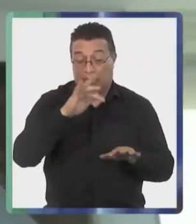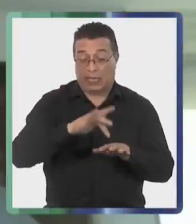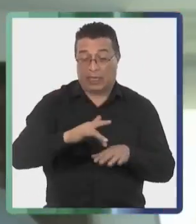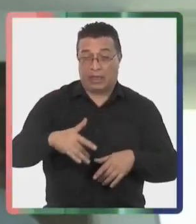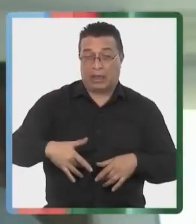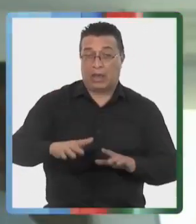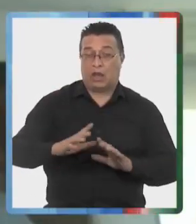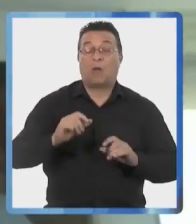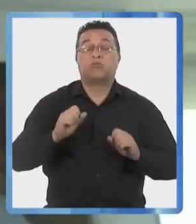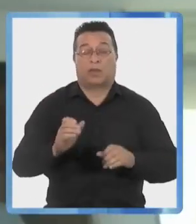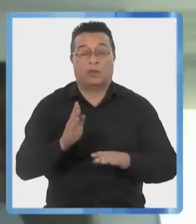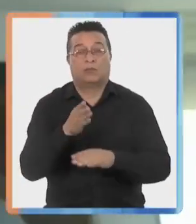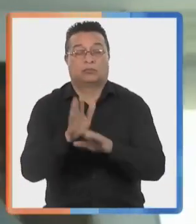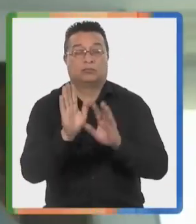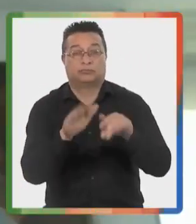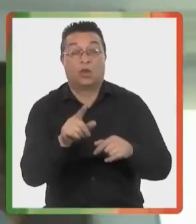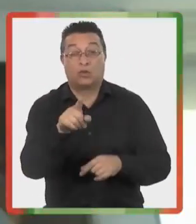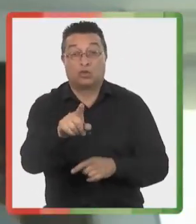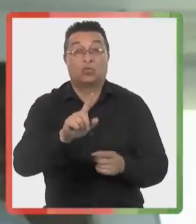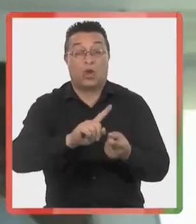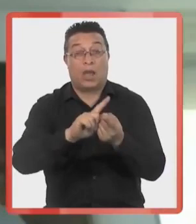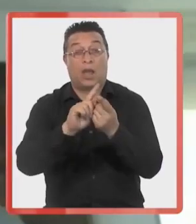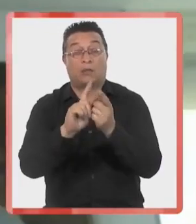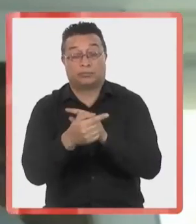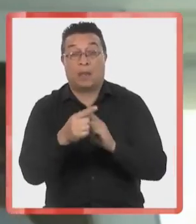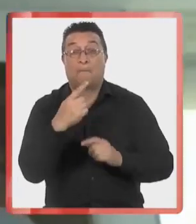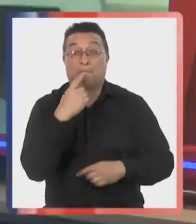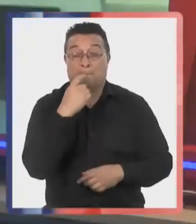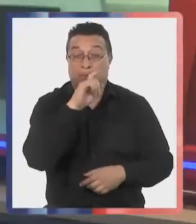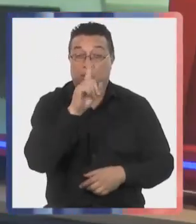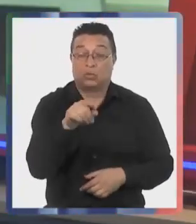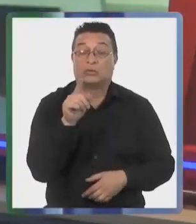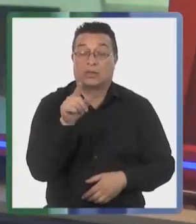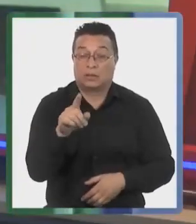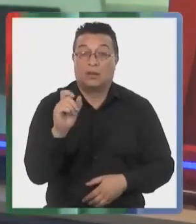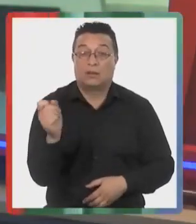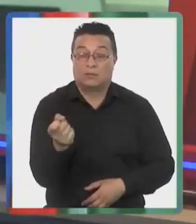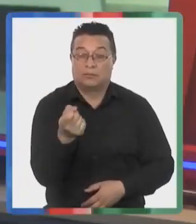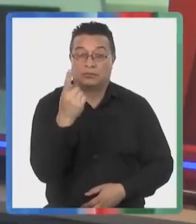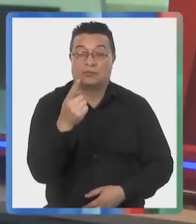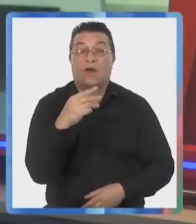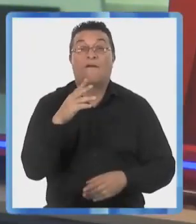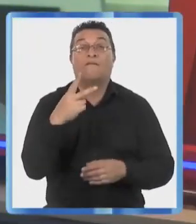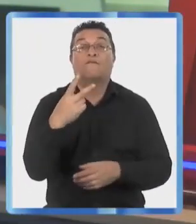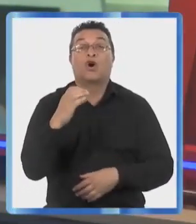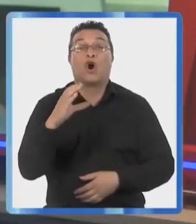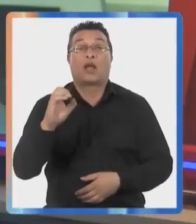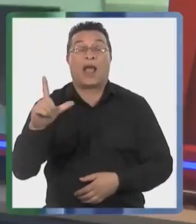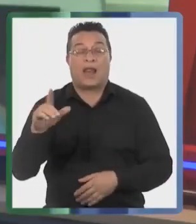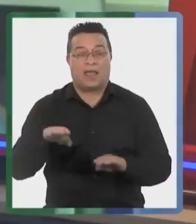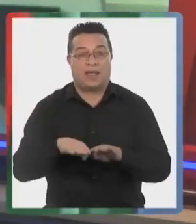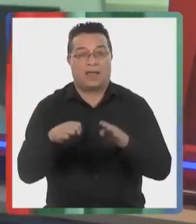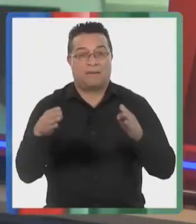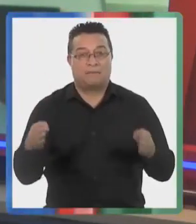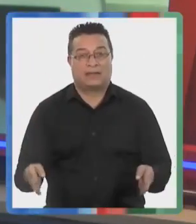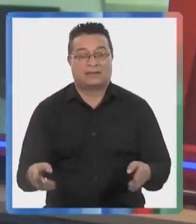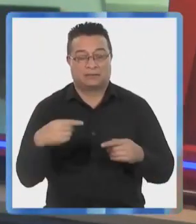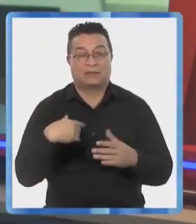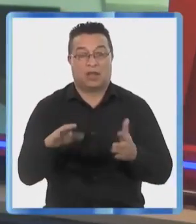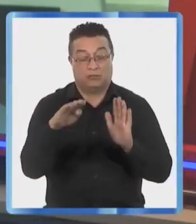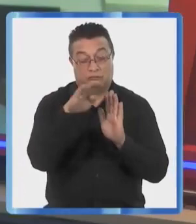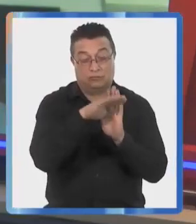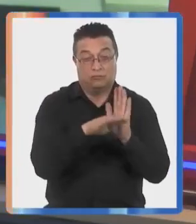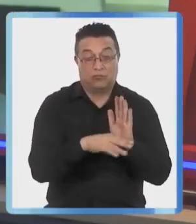pueden, obviamente, no ir a votar, pero tú te cambiaste de pregunta, pasaste Claro, a votar de me mesa. fui a los Y vocales de nosotros mesa porque ya acabamos de conocer, ¿verdad?, la